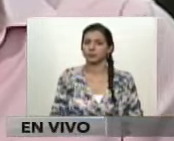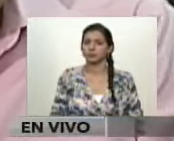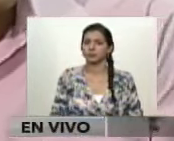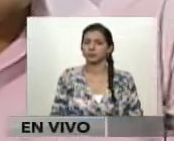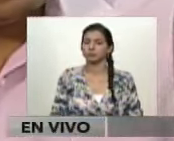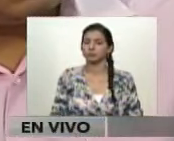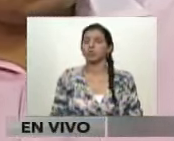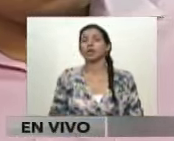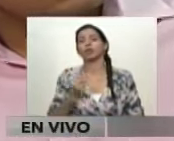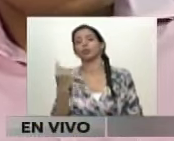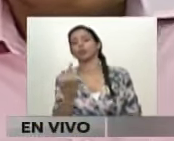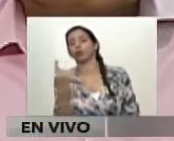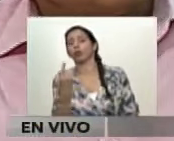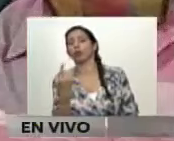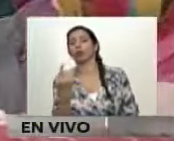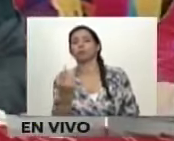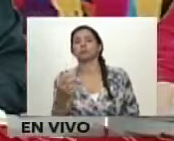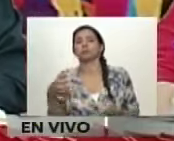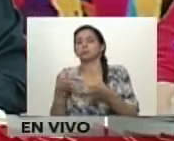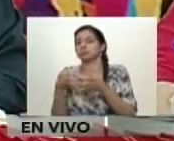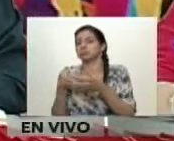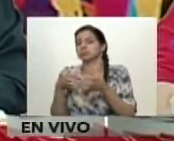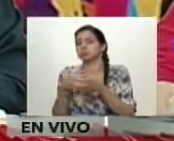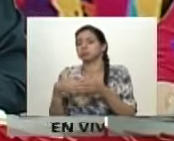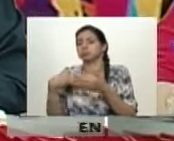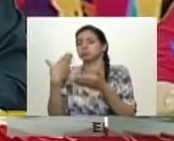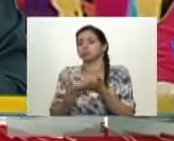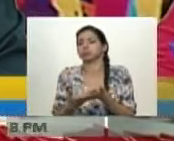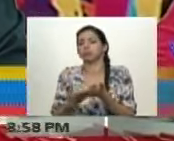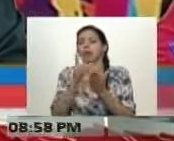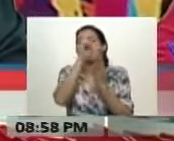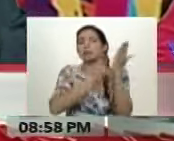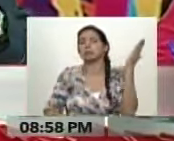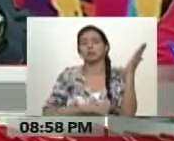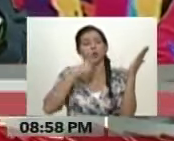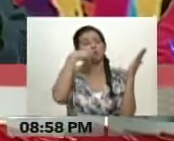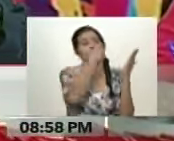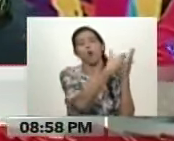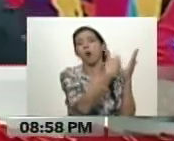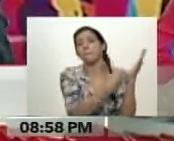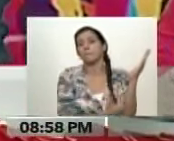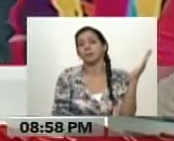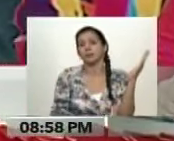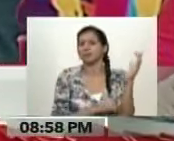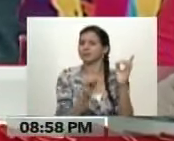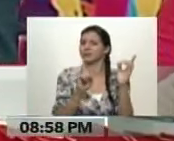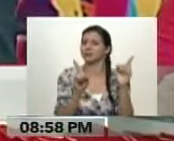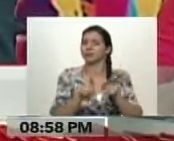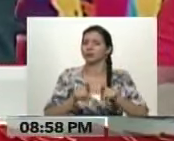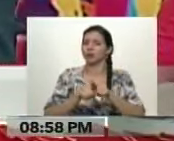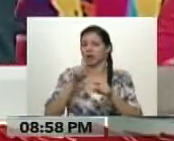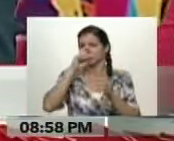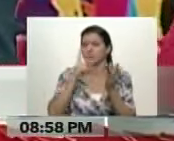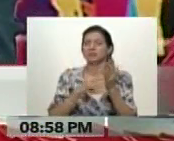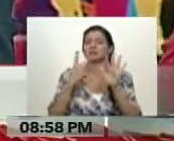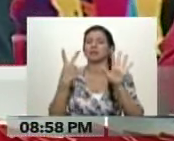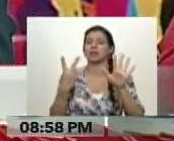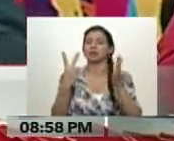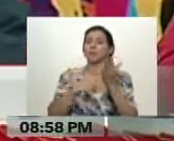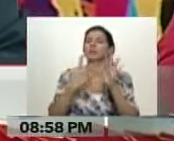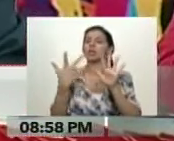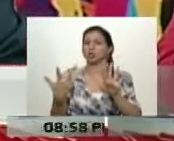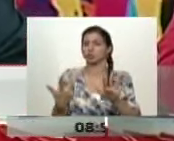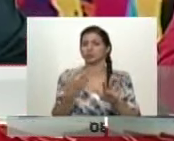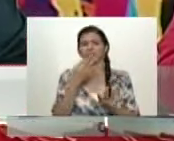No solamente conformémonos como hemos hecho hasta ahora, una lista, como hemos hecho. Hicimos el 2007 y el 2008, ¿verdad?